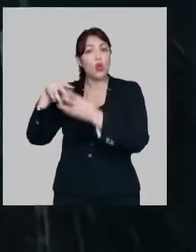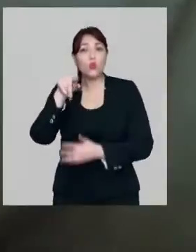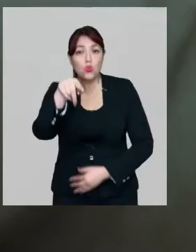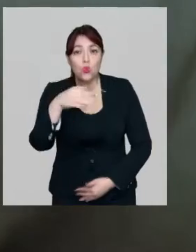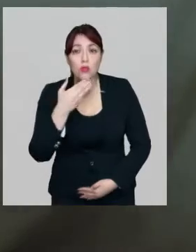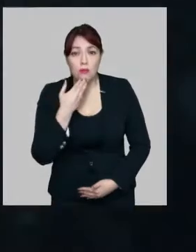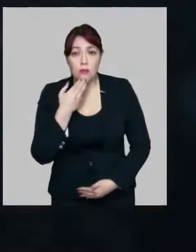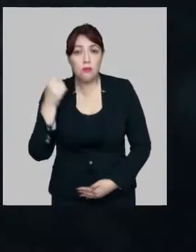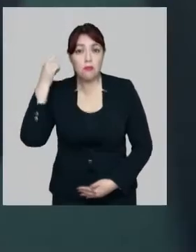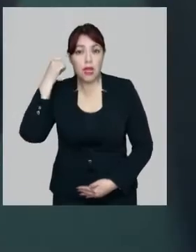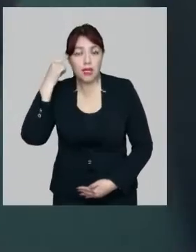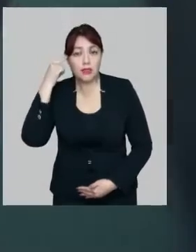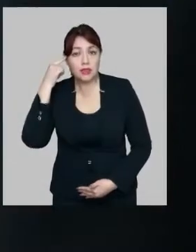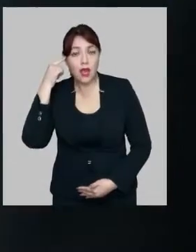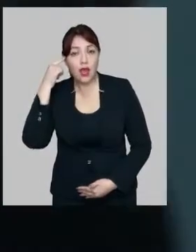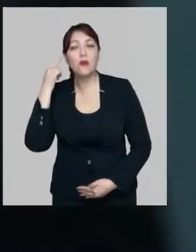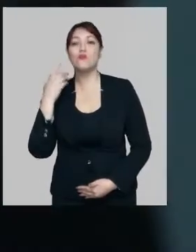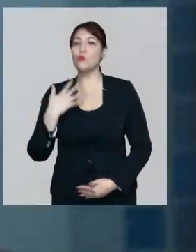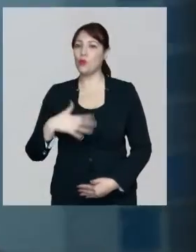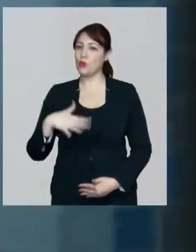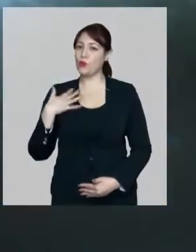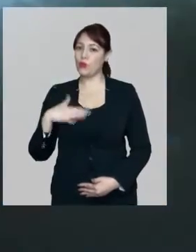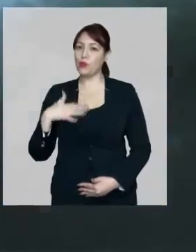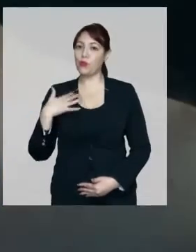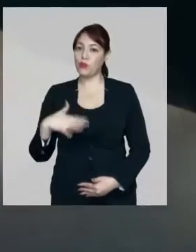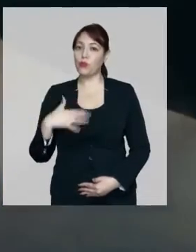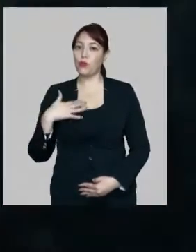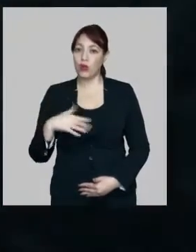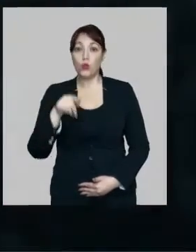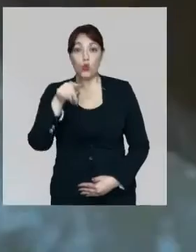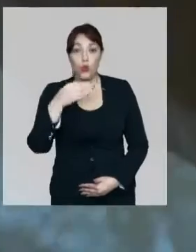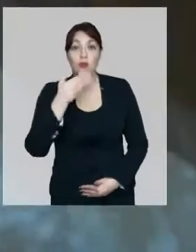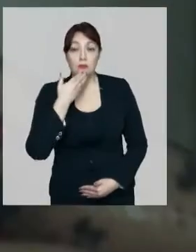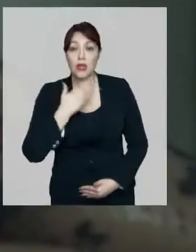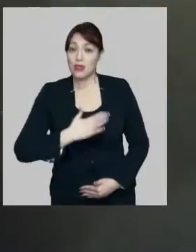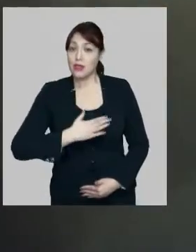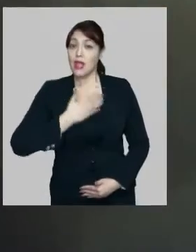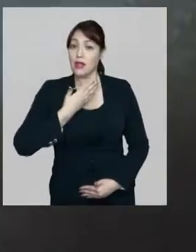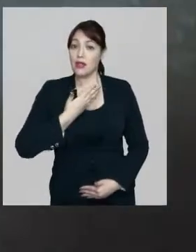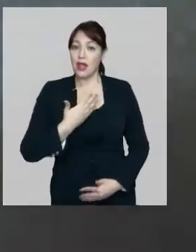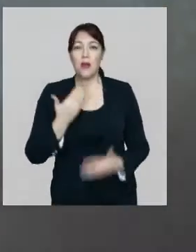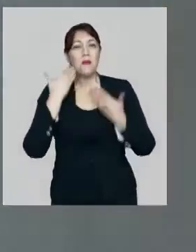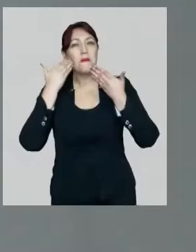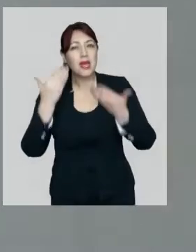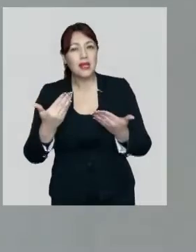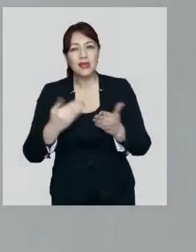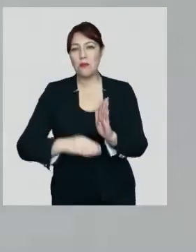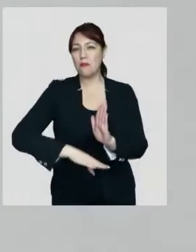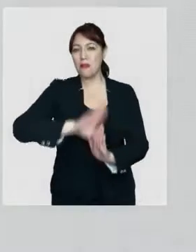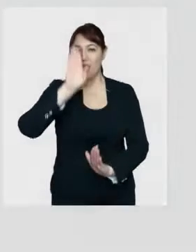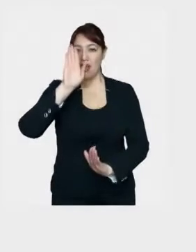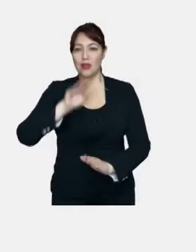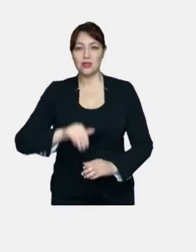si tú también lo estás pensando, es porque te importa. Y quizás porque tú también sientes que mereces más.